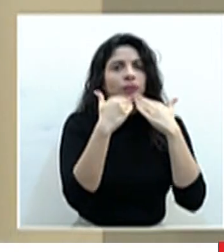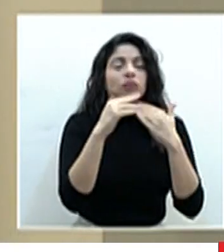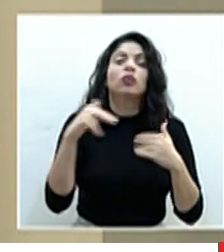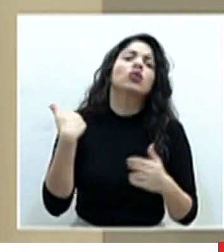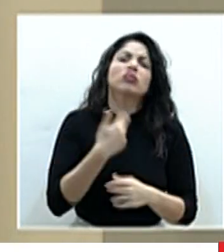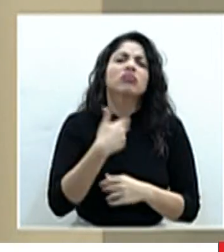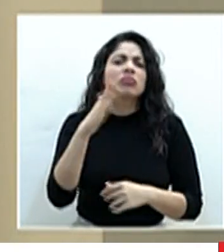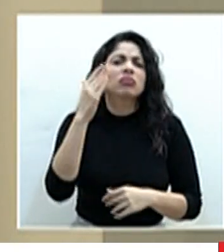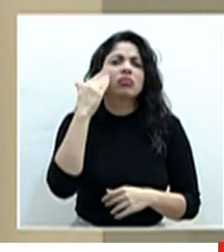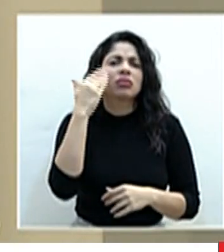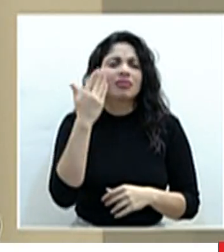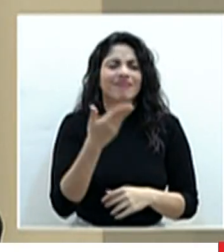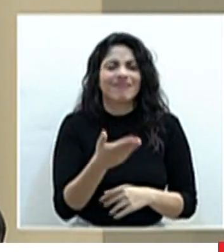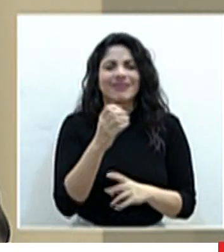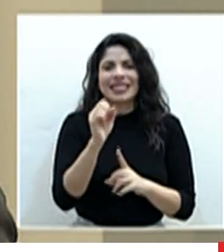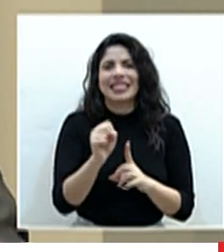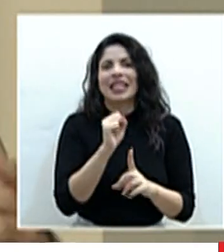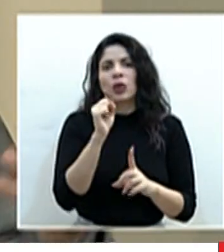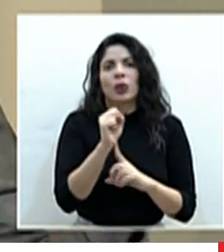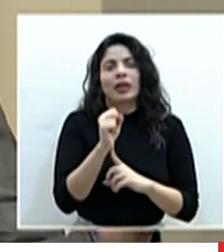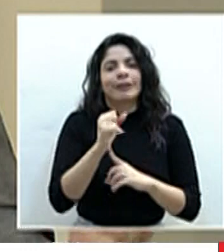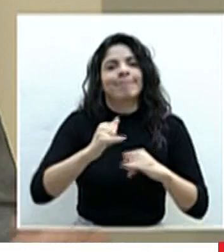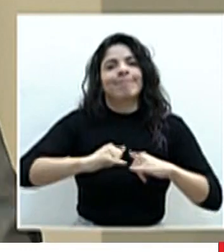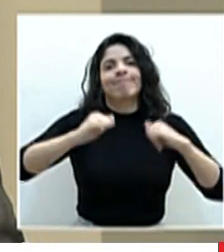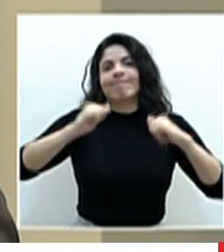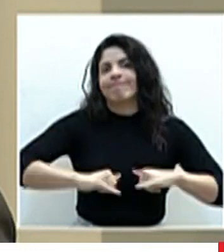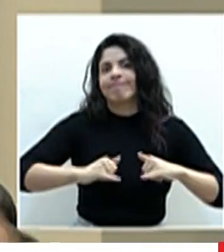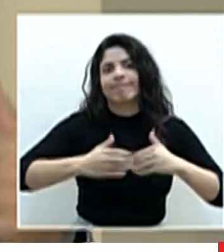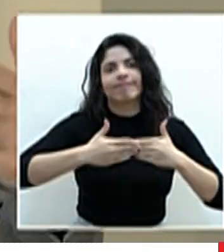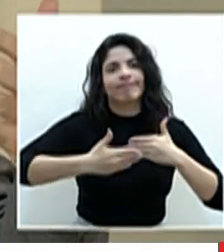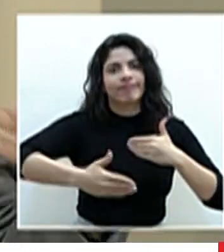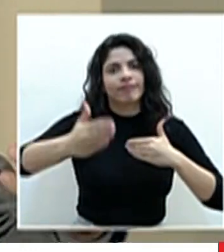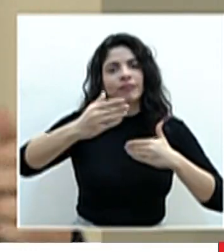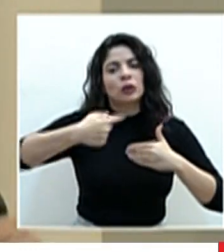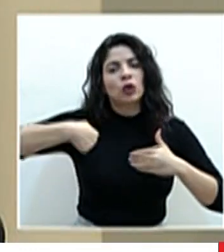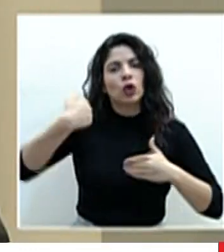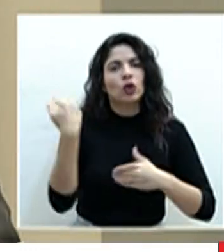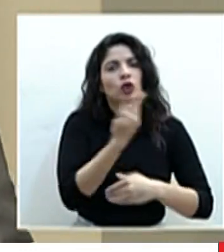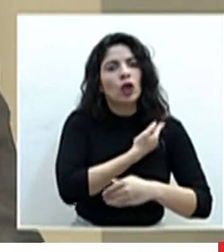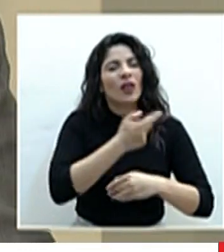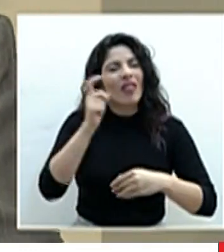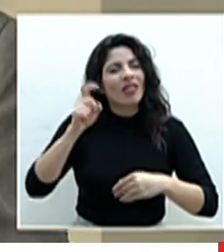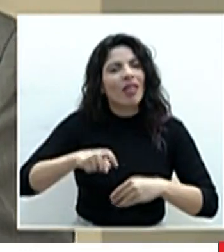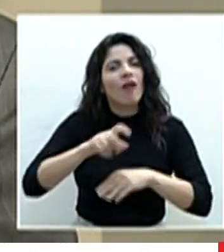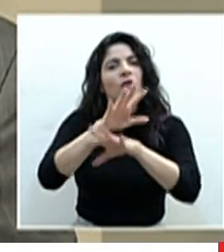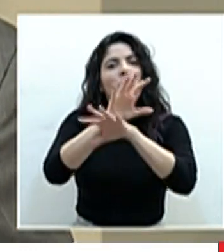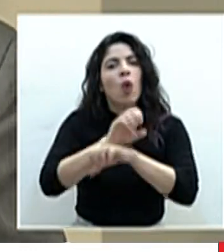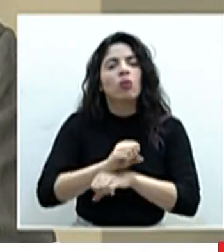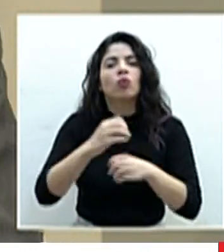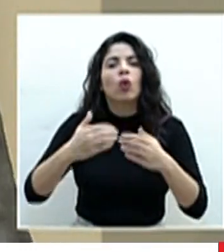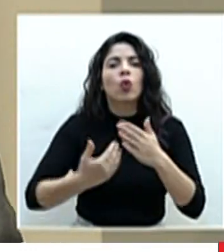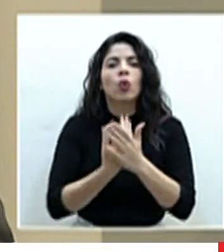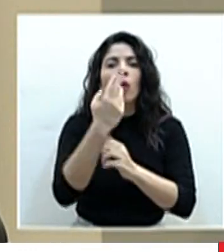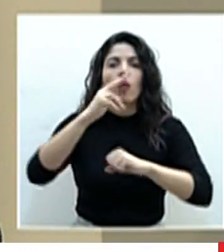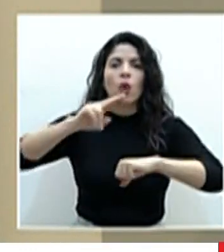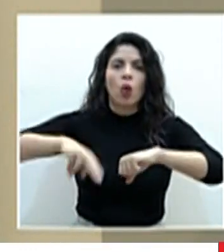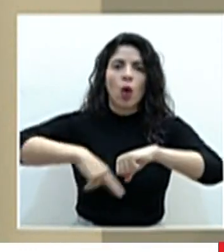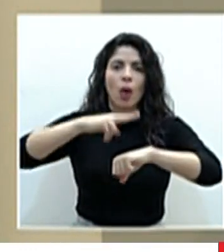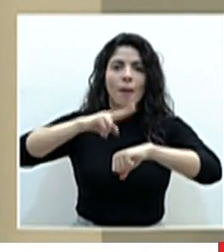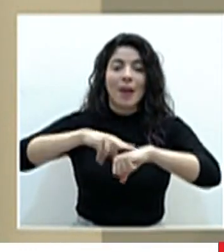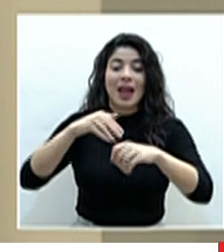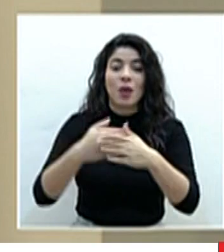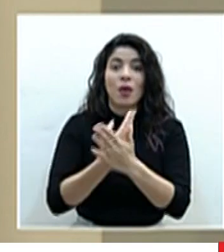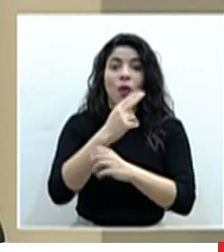sabemos, esta es una situación que vino para quedarse entre nosotros. Tenemos que acostumbrarnos a la nueva normalidad y esa nueva normalidad también va